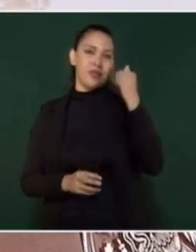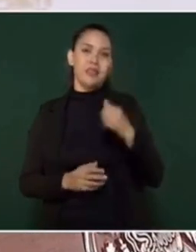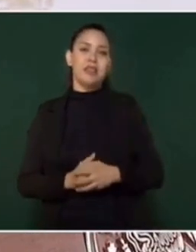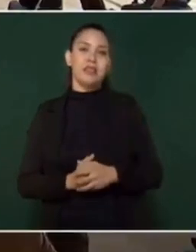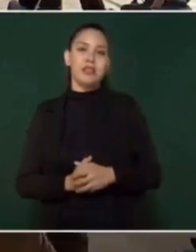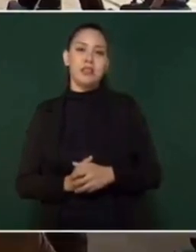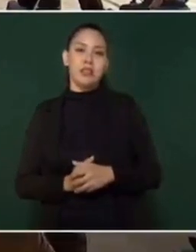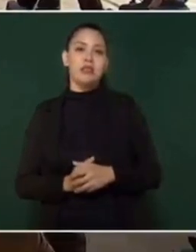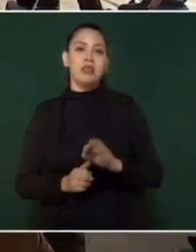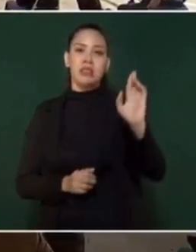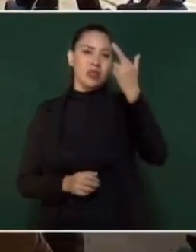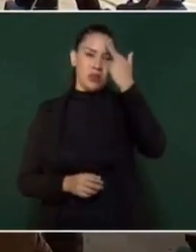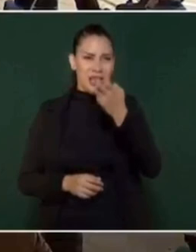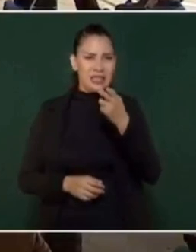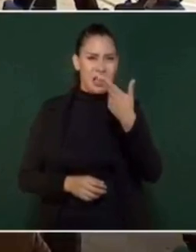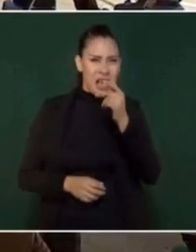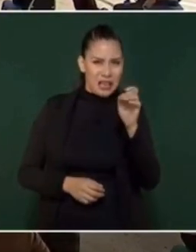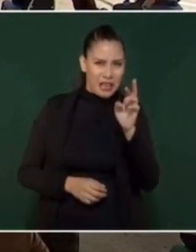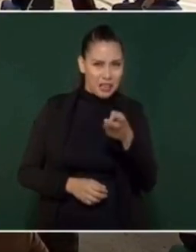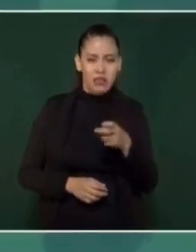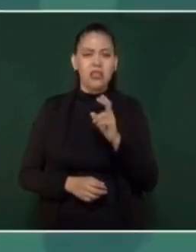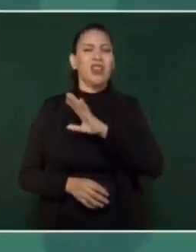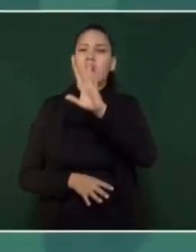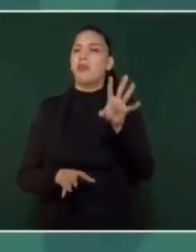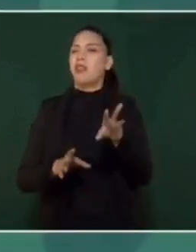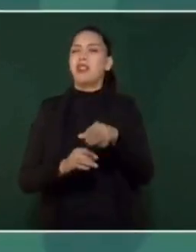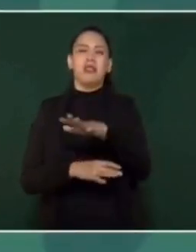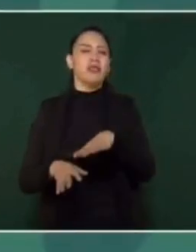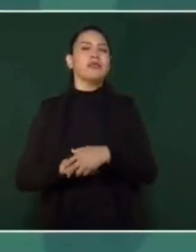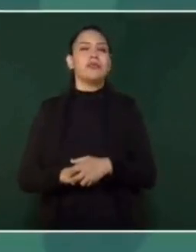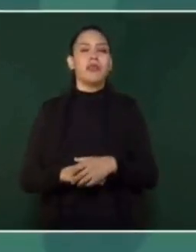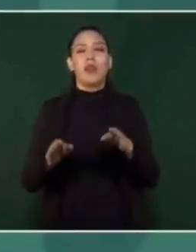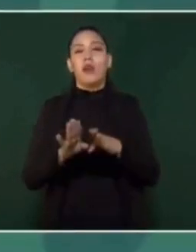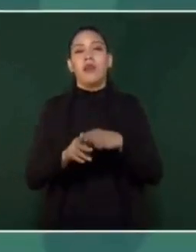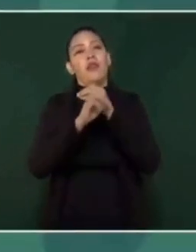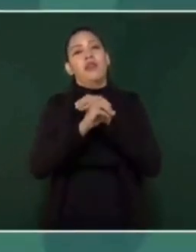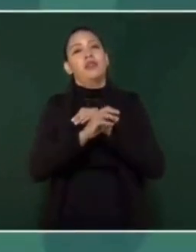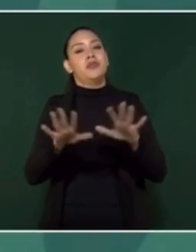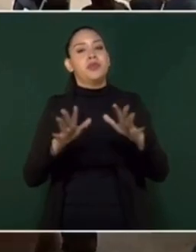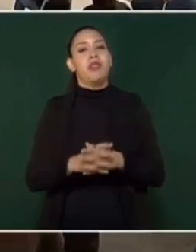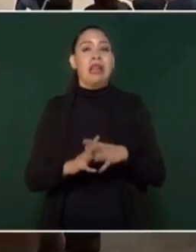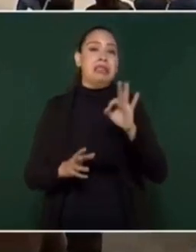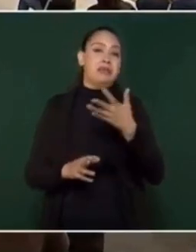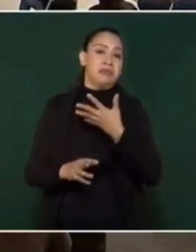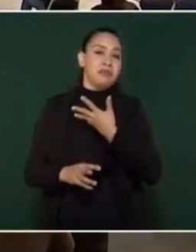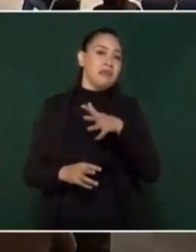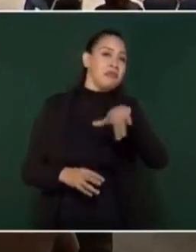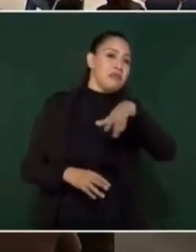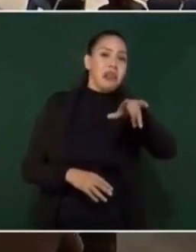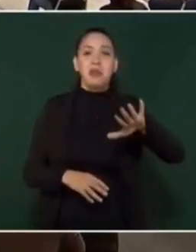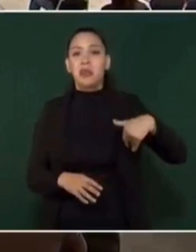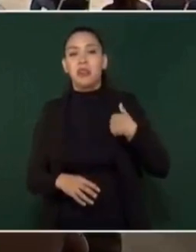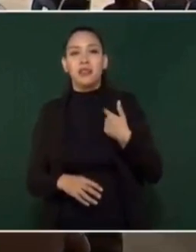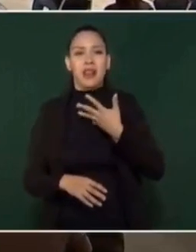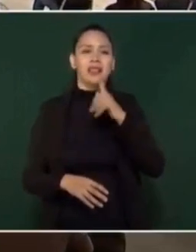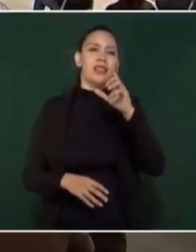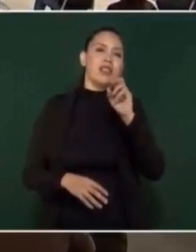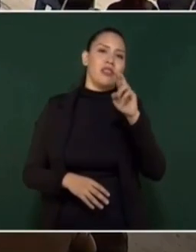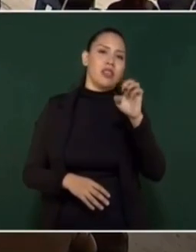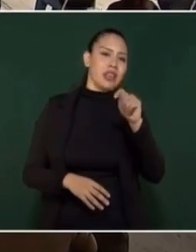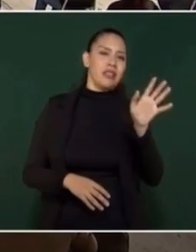hackeo? Sí, en general. ¿Cómo lo anunció? A lo mejor hasta lo tienes por ahí. Loret de